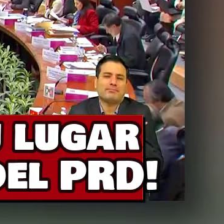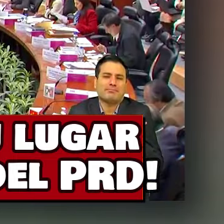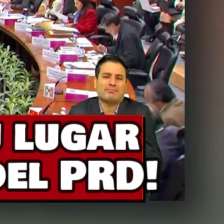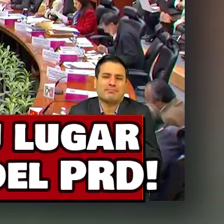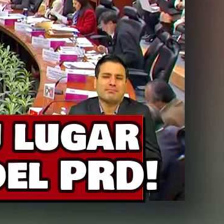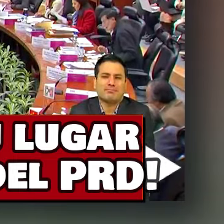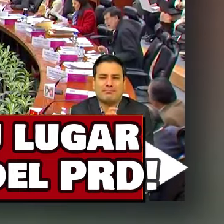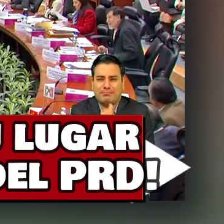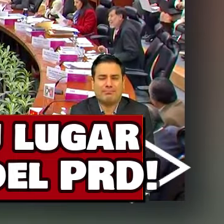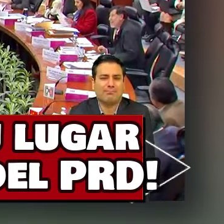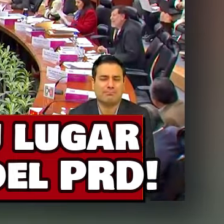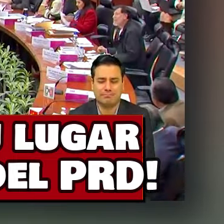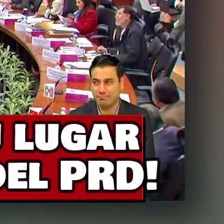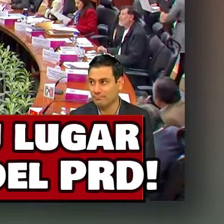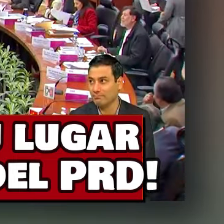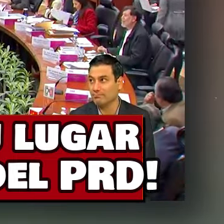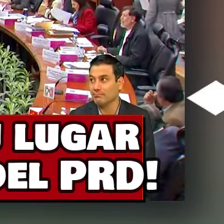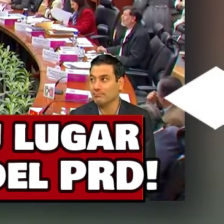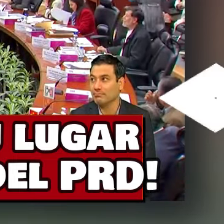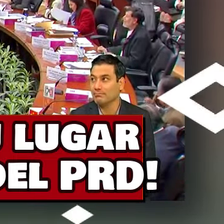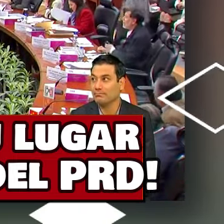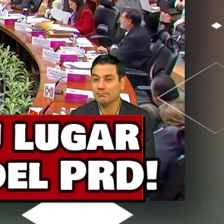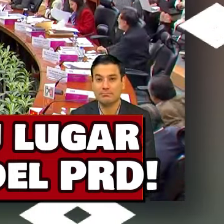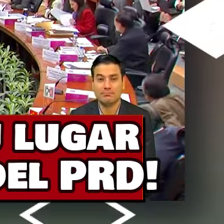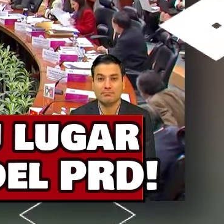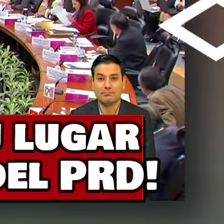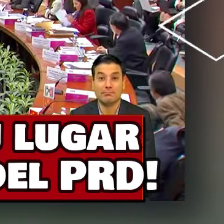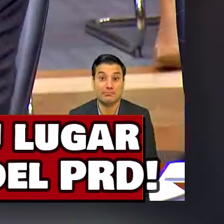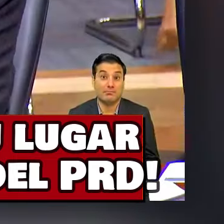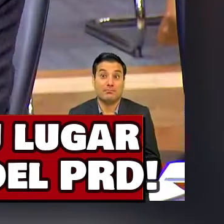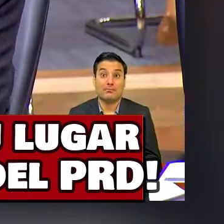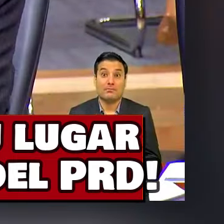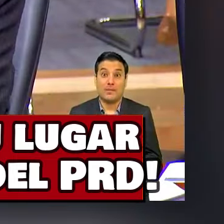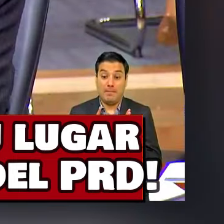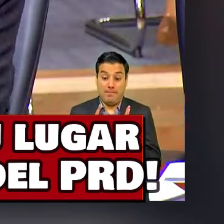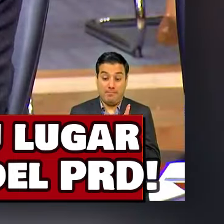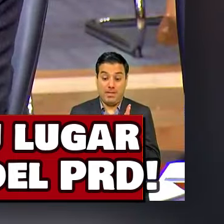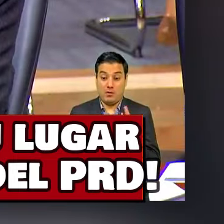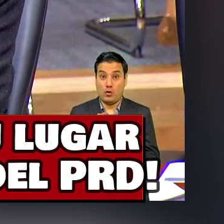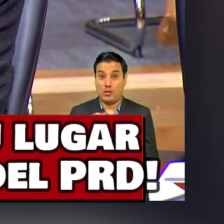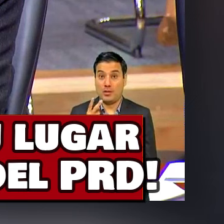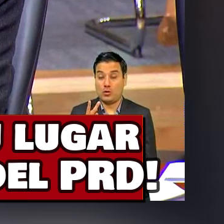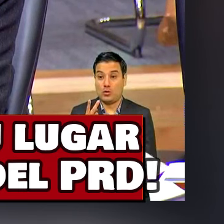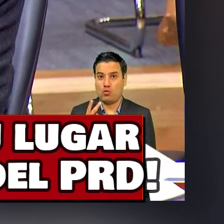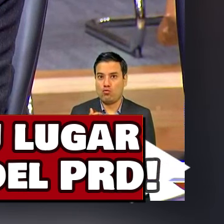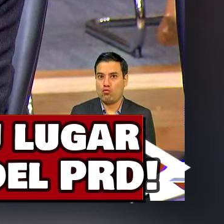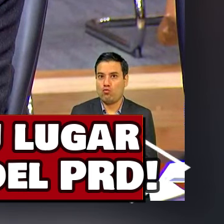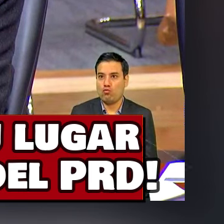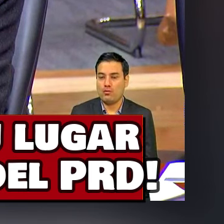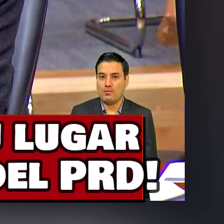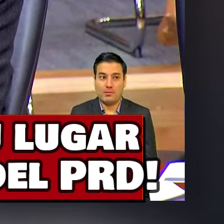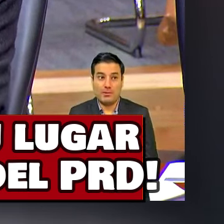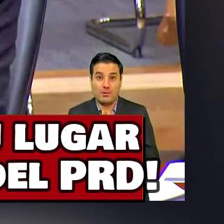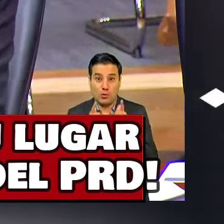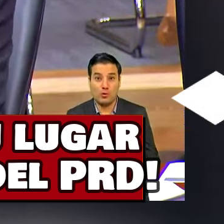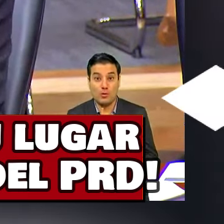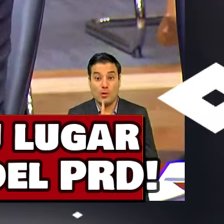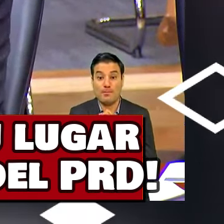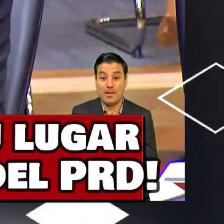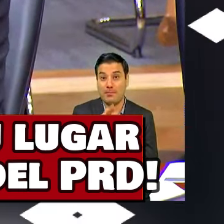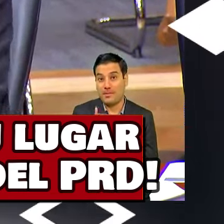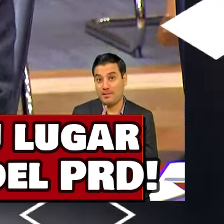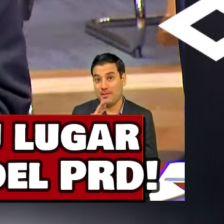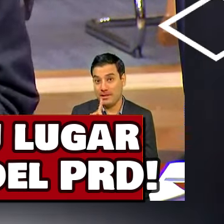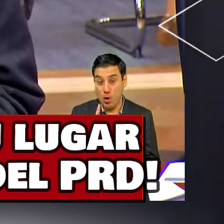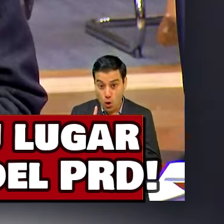no pasa nada. Fíjense, entonces a la oposición 82, pues sí les faltan unos poquitos años para regresar al poder.